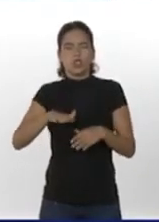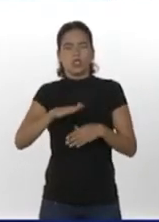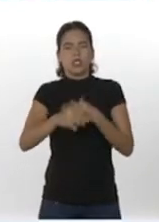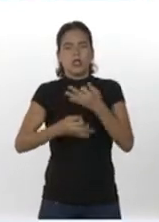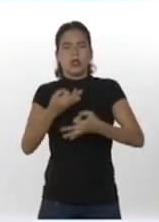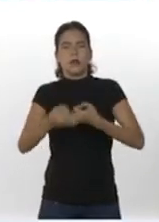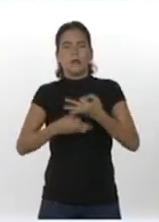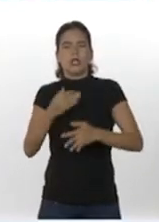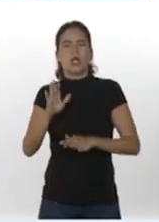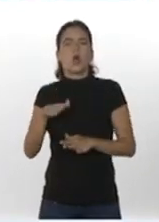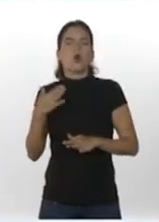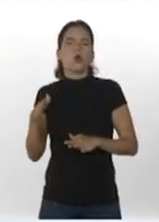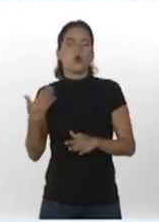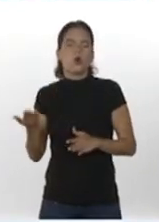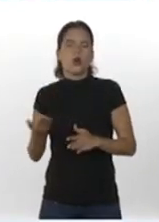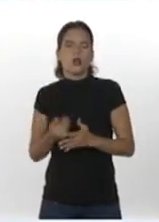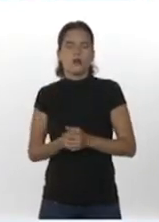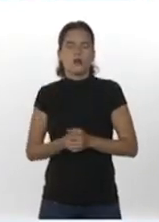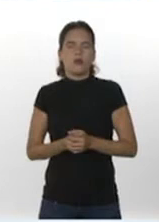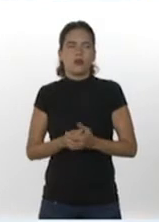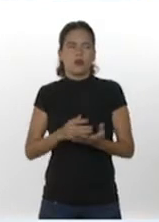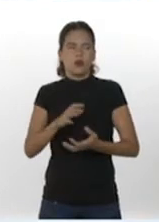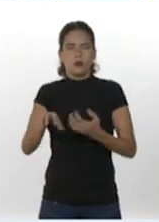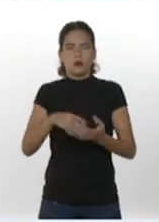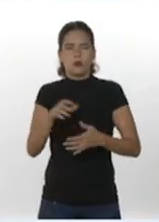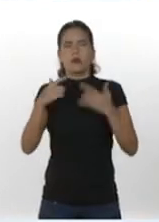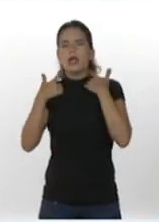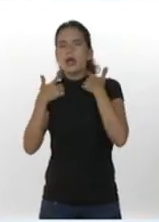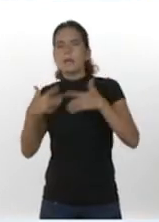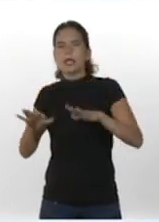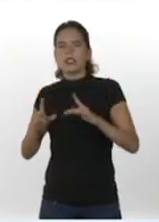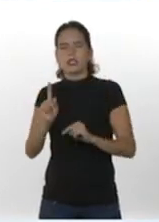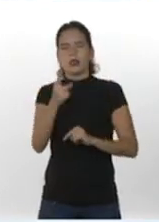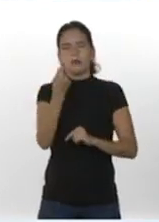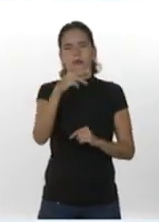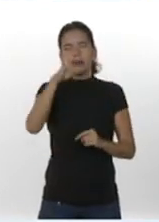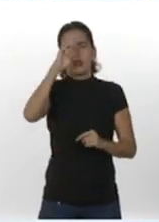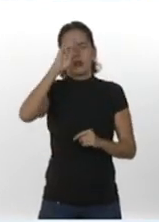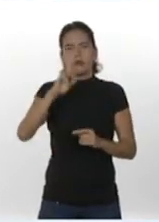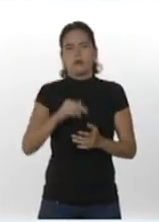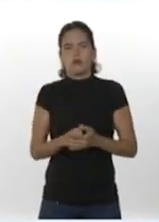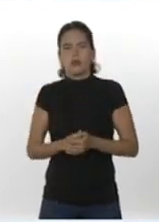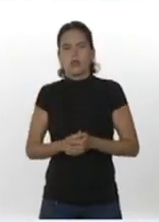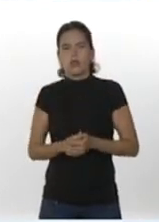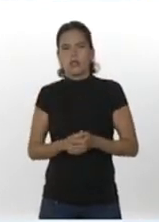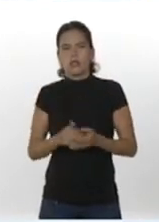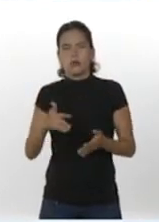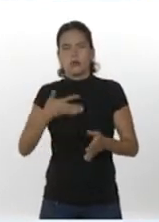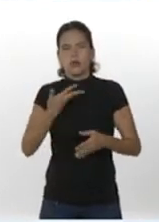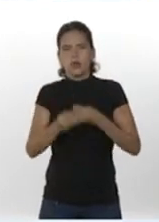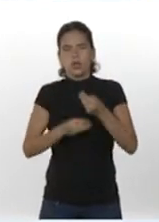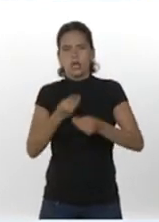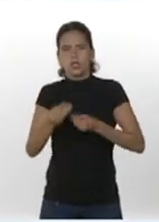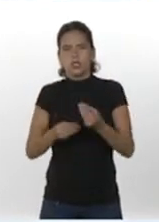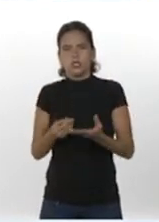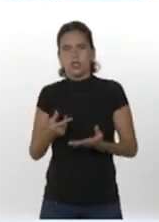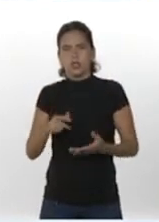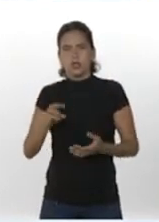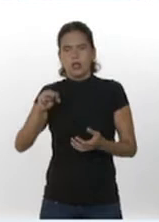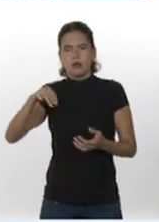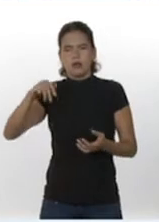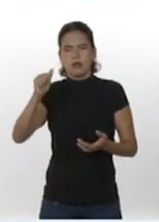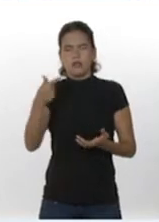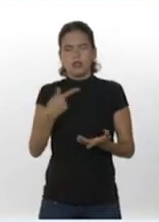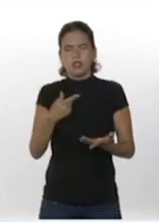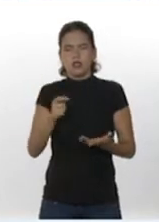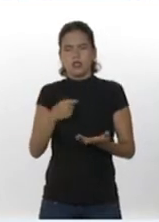expliquen cuáles fueron las causas de la pérdida de la Primera República, y pueden revisar lo que es el Manifiesto de Cartagena, que